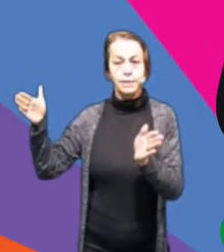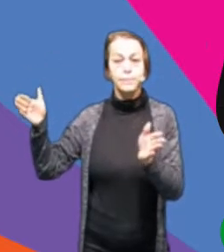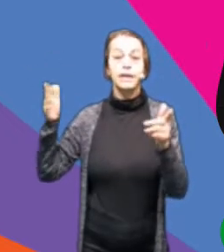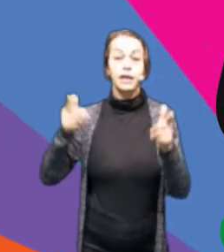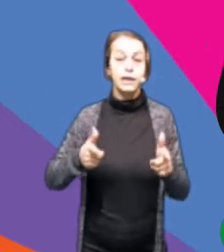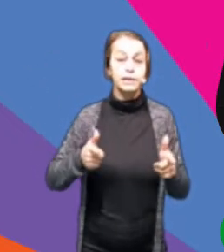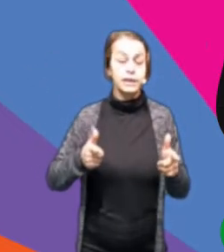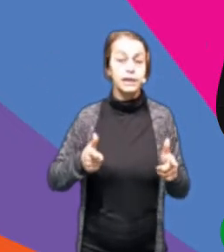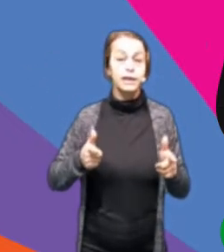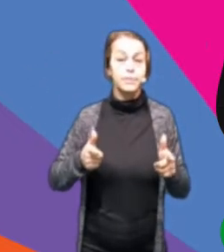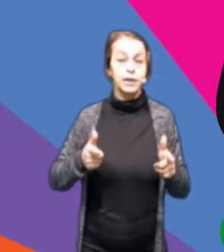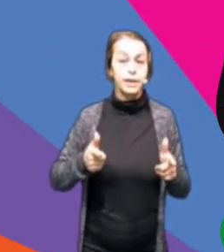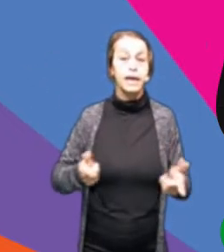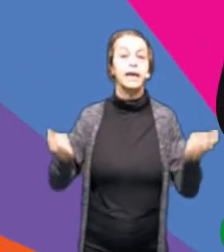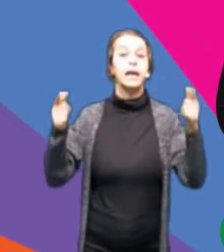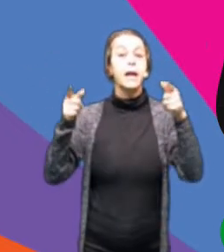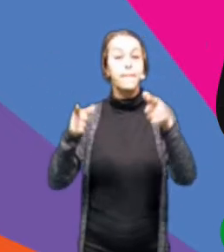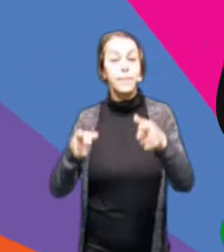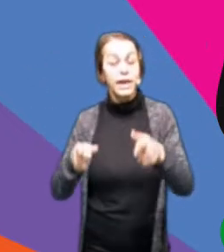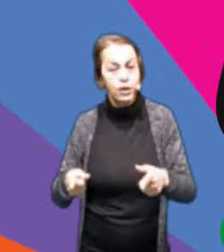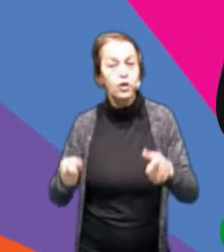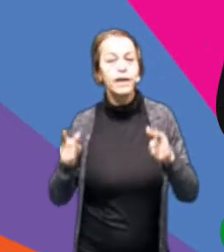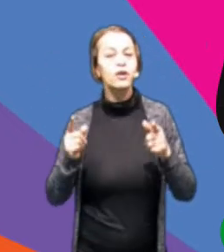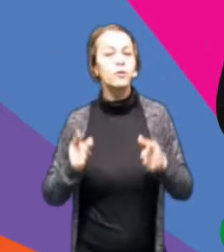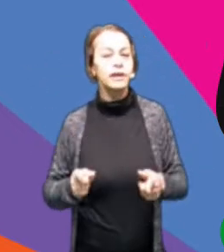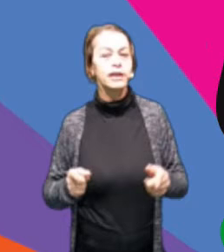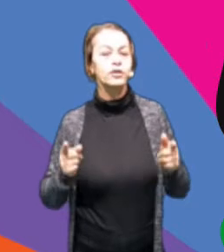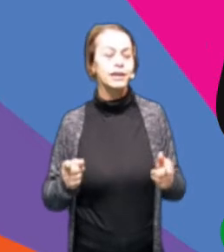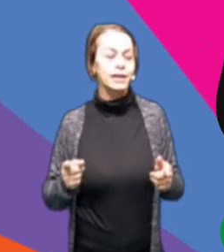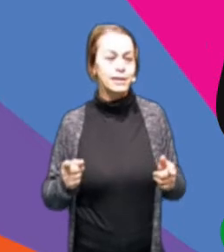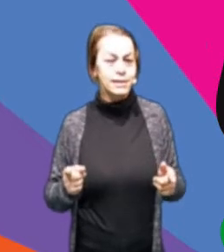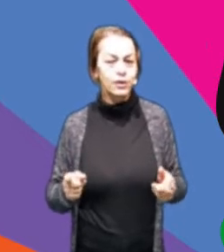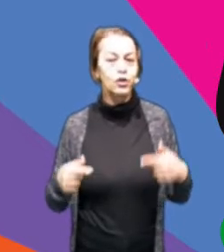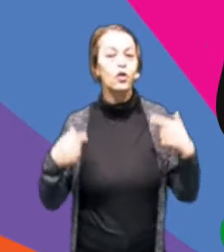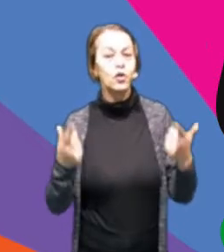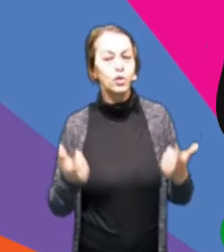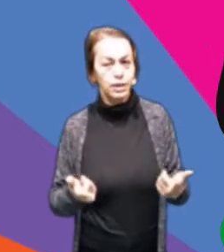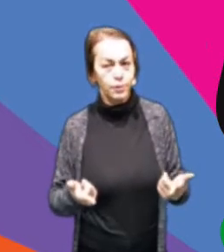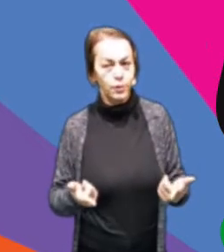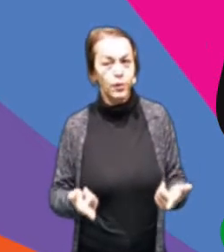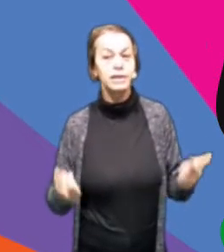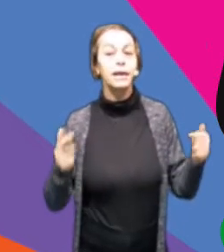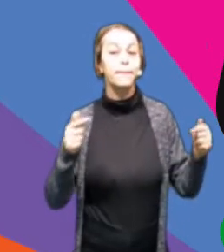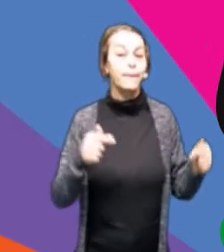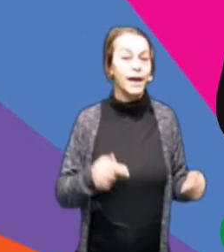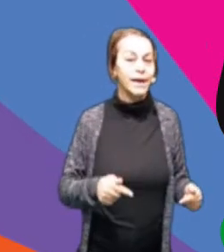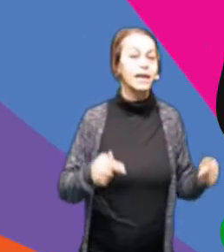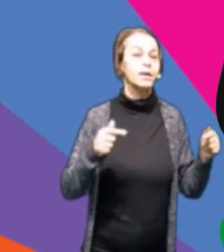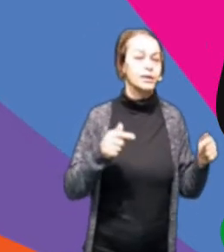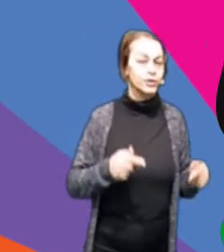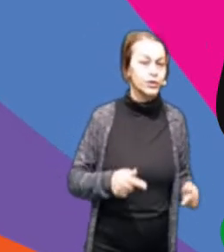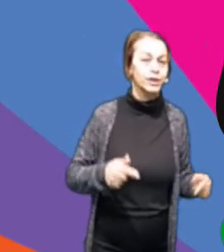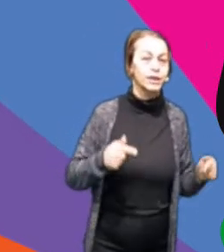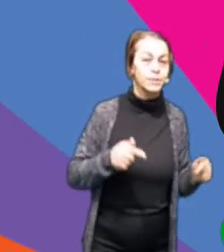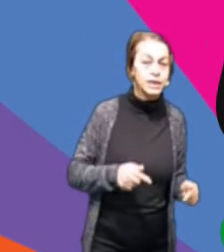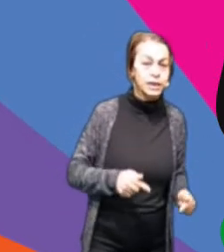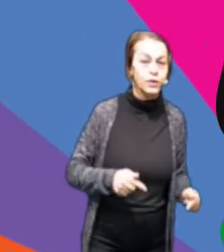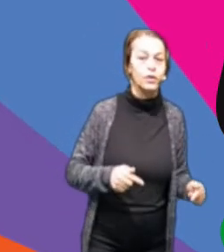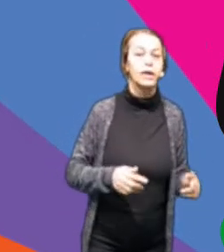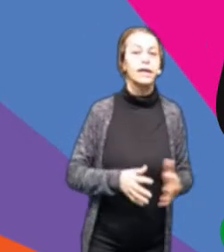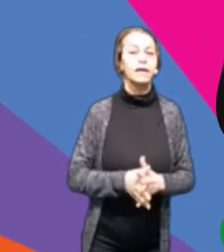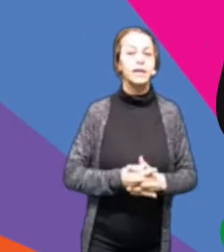diciembre, que ahí va a tener el Previaje. Pero el gobierno está lanzando otra propuesta para las vacaciones de